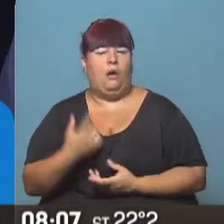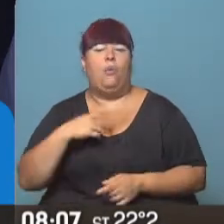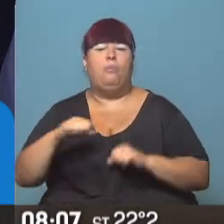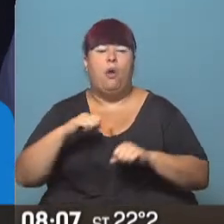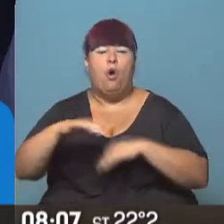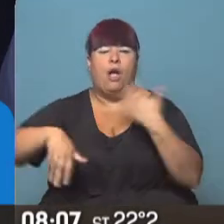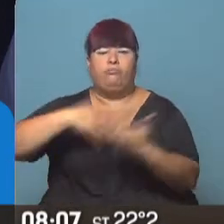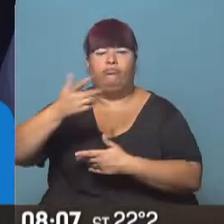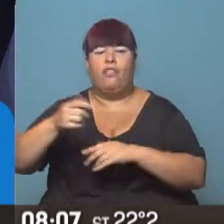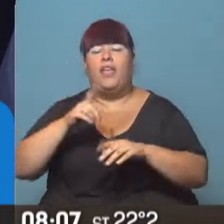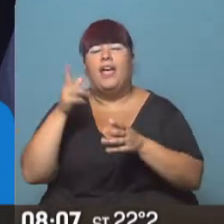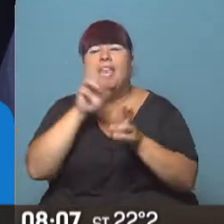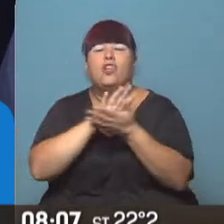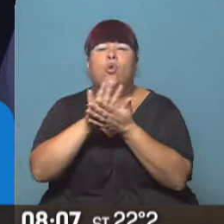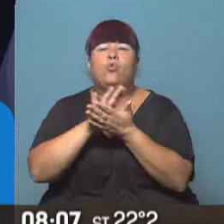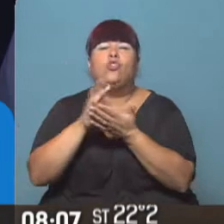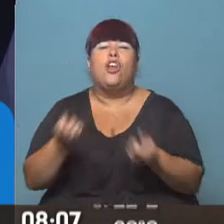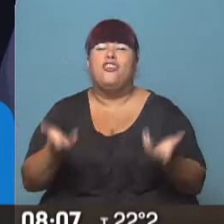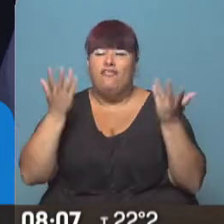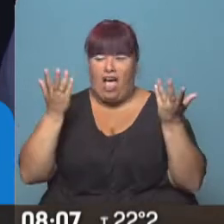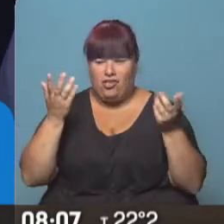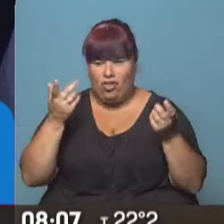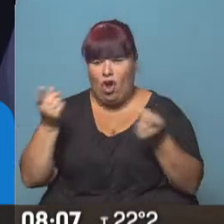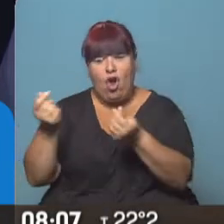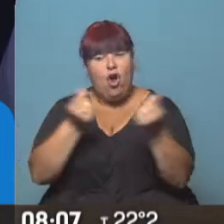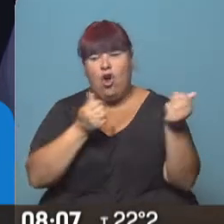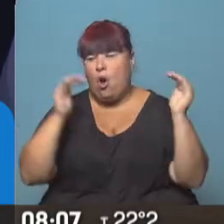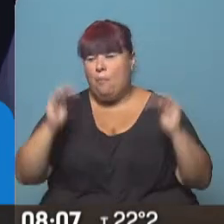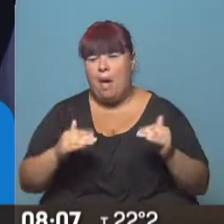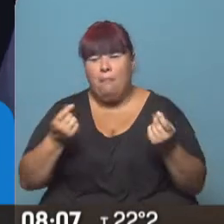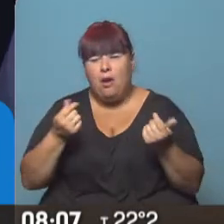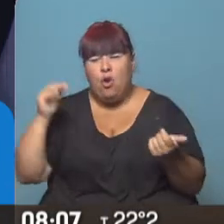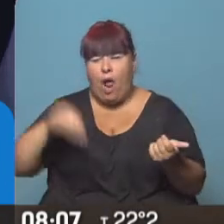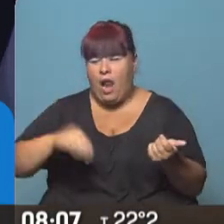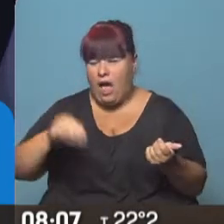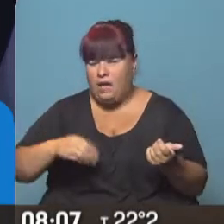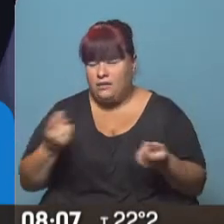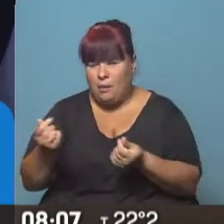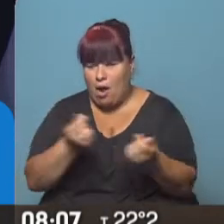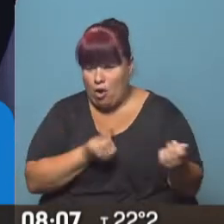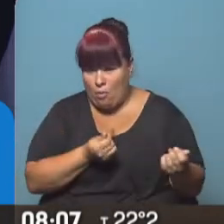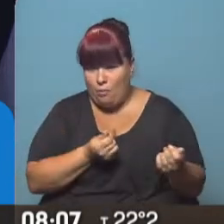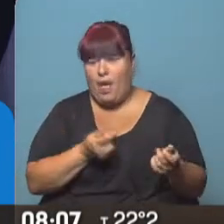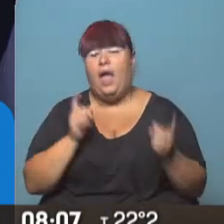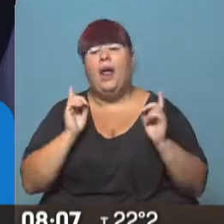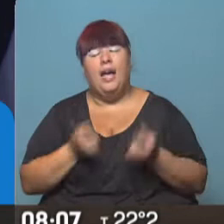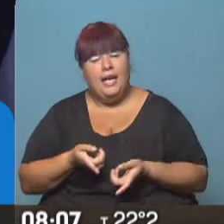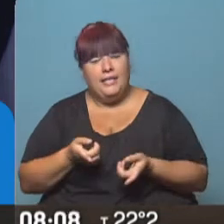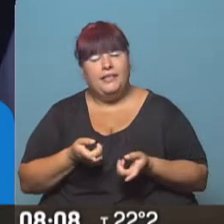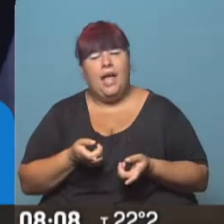proceso inflacionario, en la caída del consumo y del poder adquisitivo, y también en